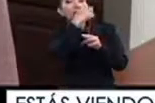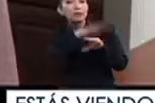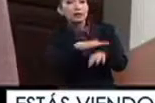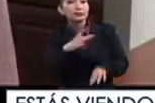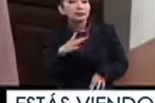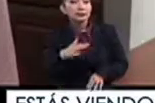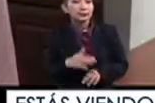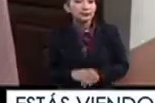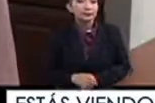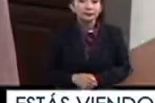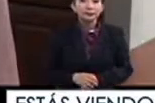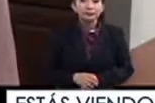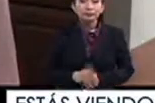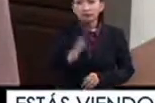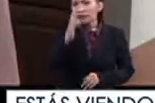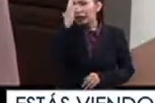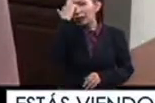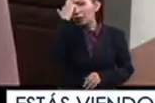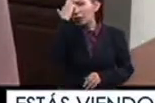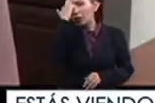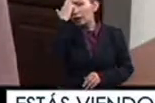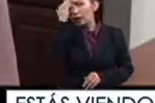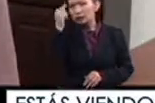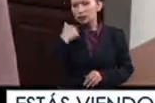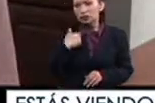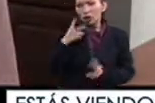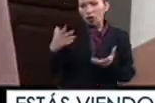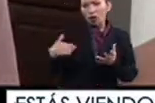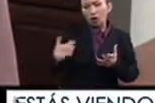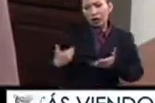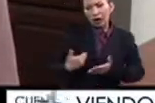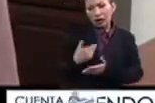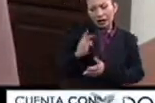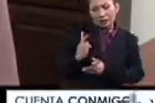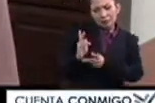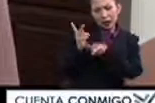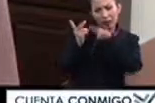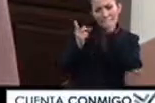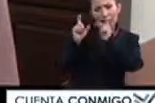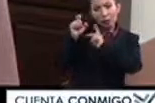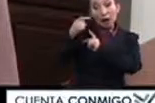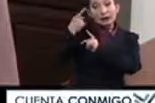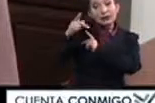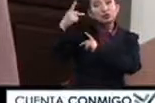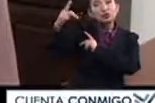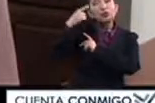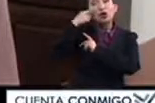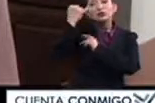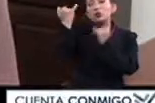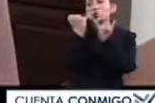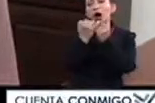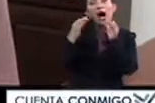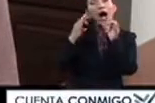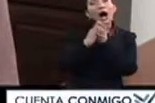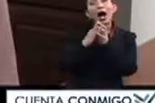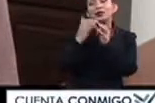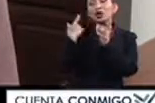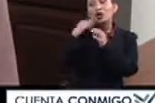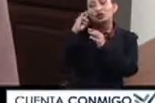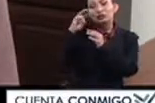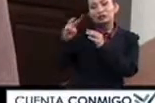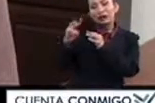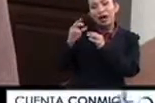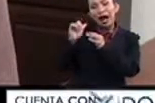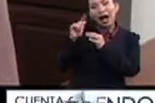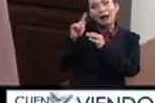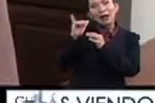todo. Recuerdo aquel almendro del rincón nacido en la hierba del agua, así eran tus ojos, 2 almendros